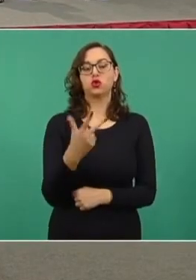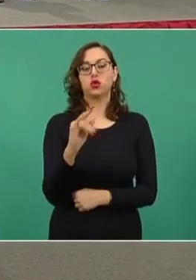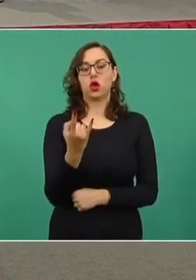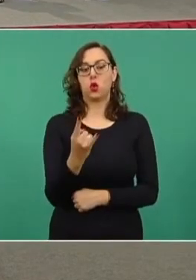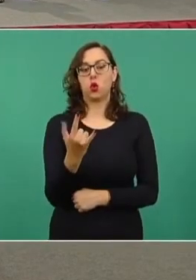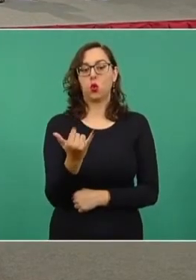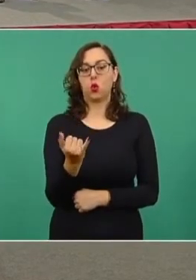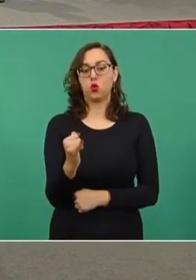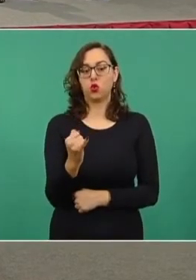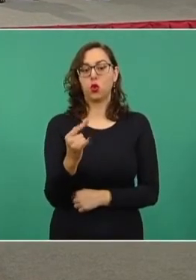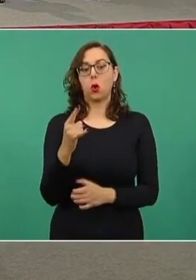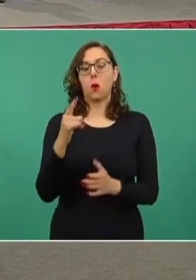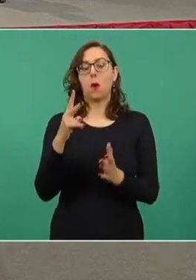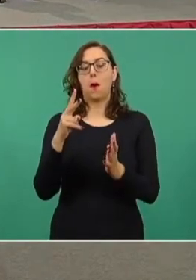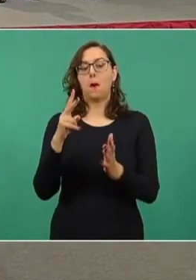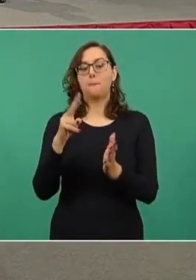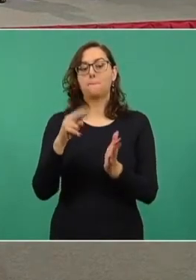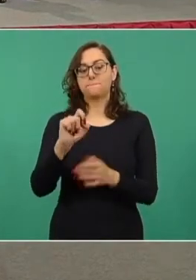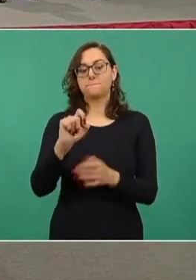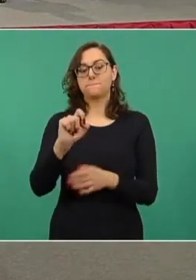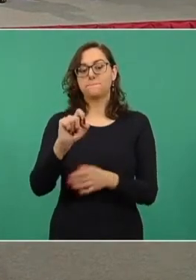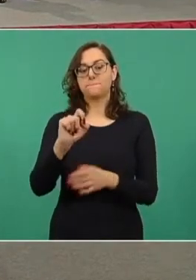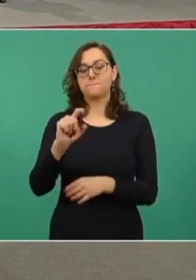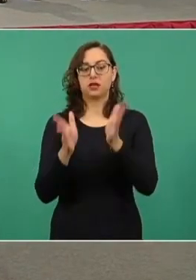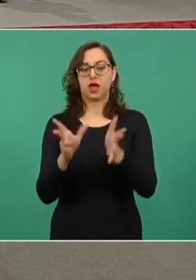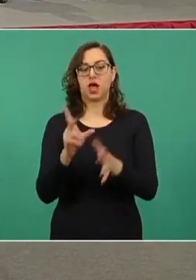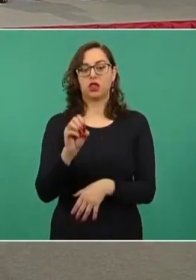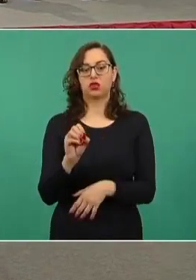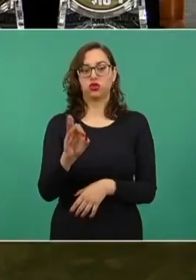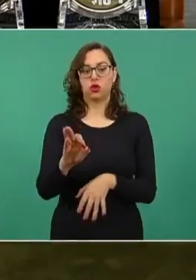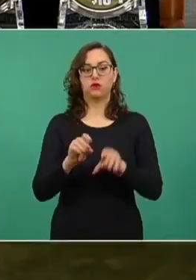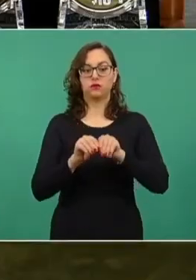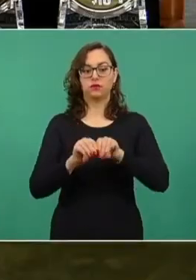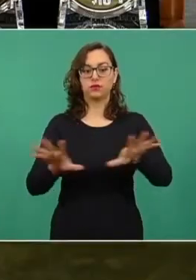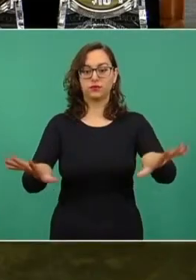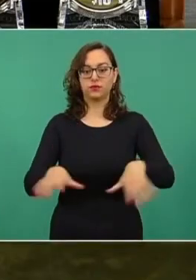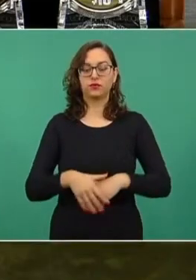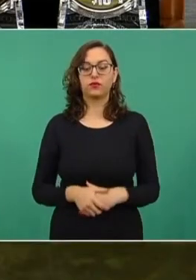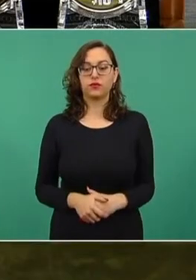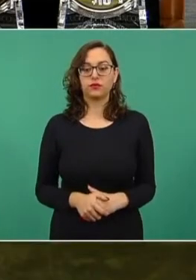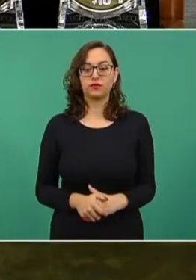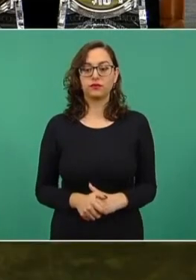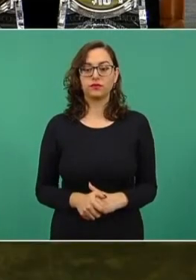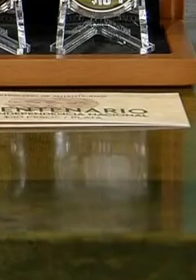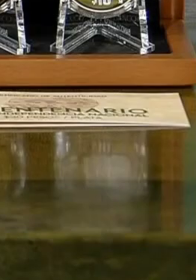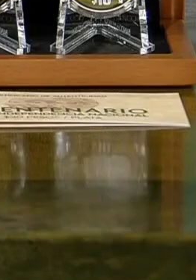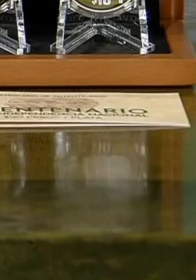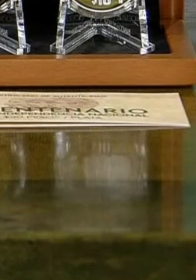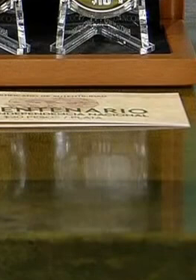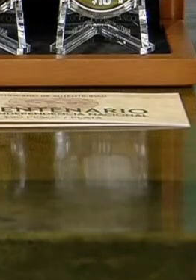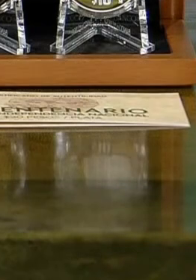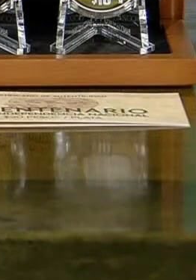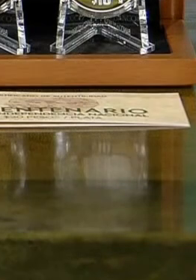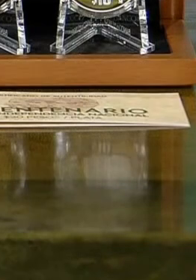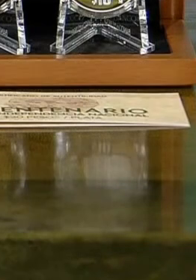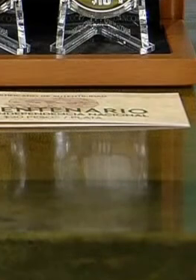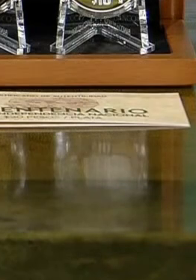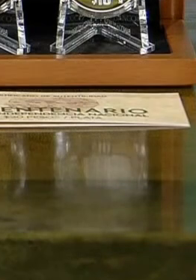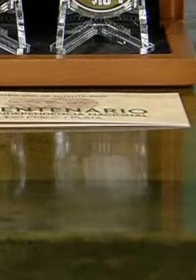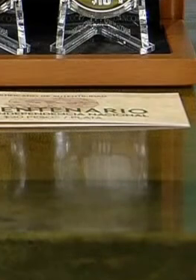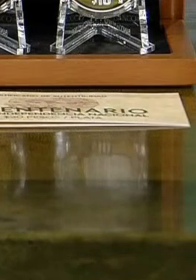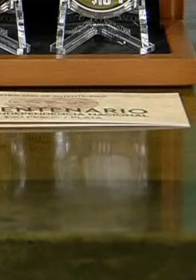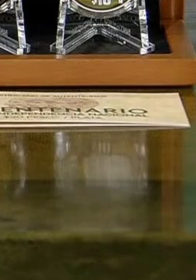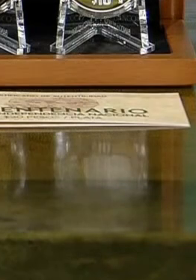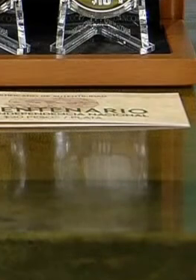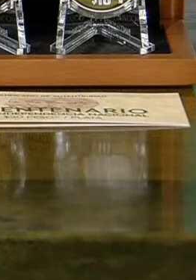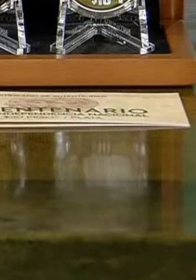saliera esto en el Diario Oficial de la Federación. Para la moneda de conmemoración de los 700 años de la Fundación Lunar de la